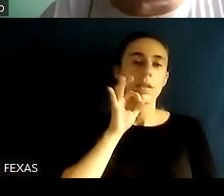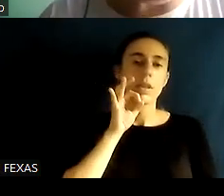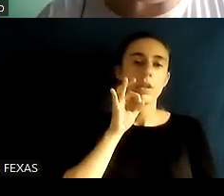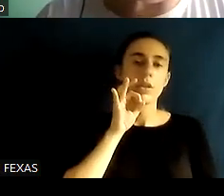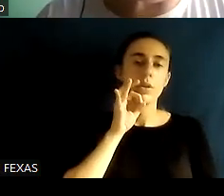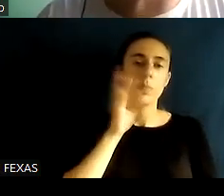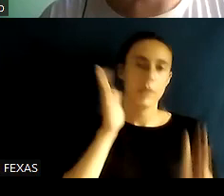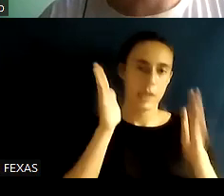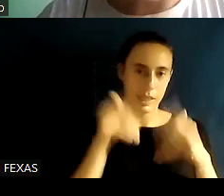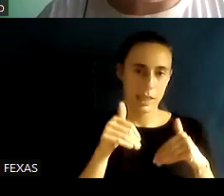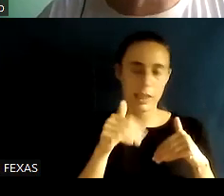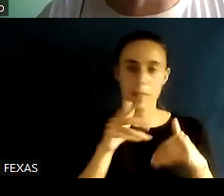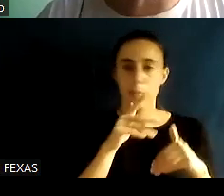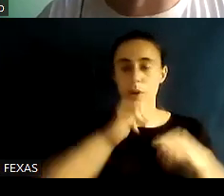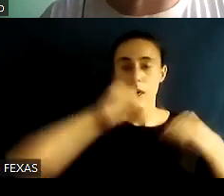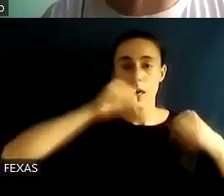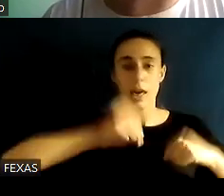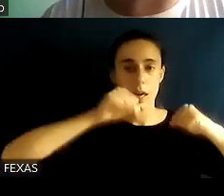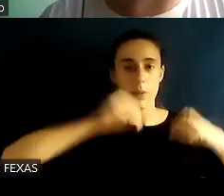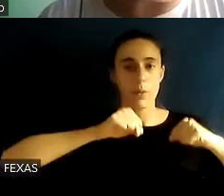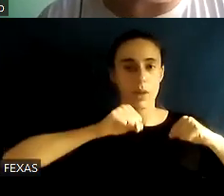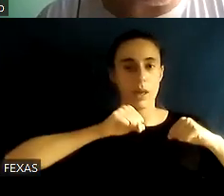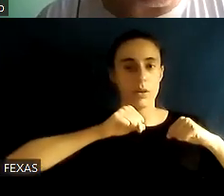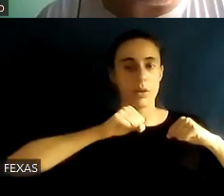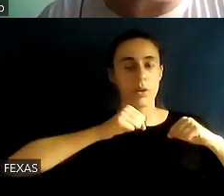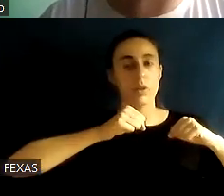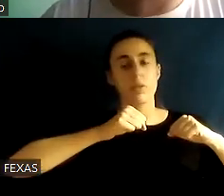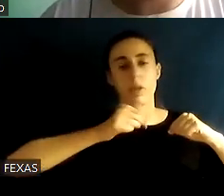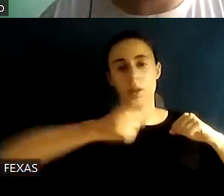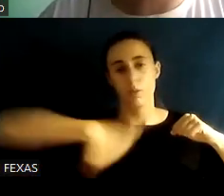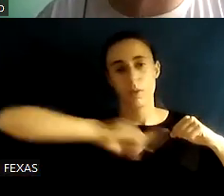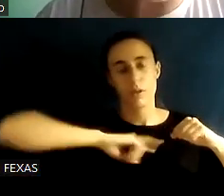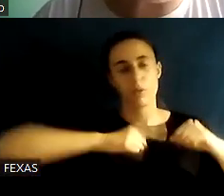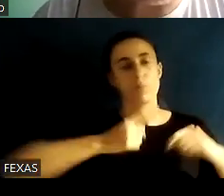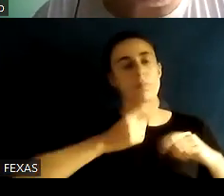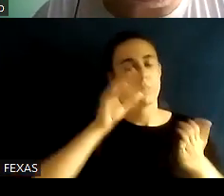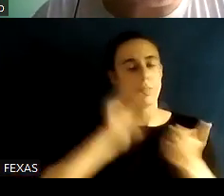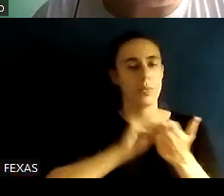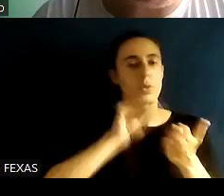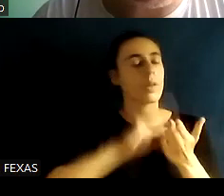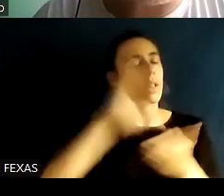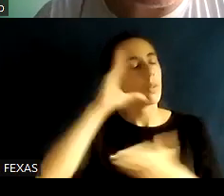todo muchos de nuestros abuelos acaban durmiendo con un tranquilizante, con una benzodiazepina, pero acaban